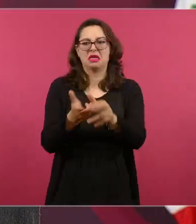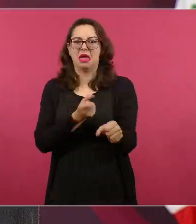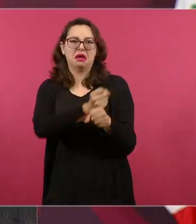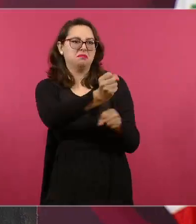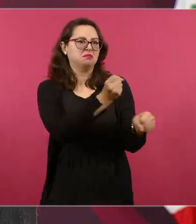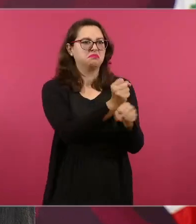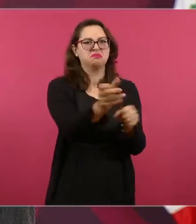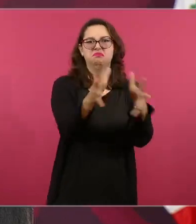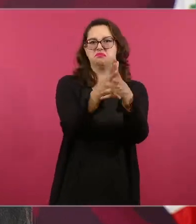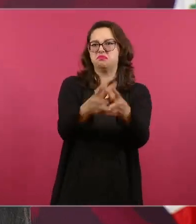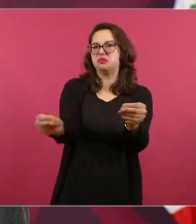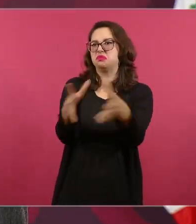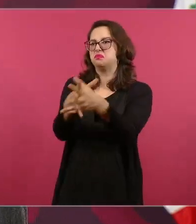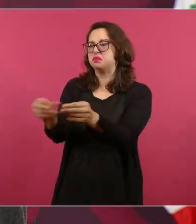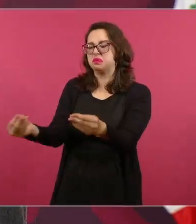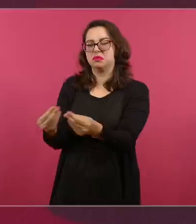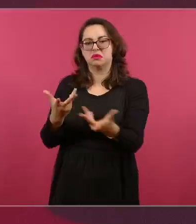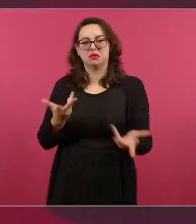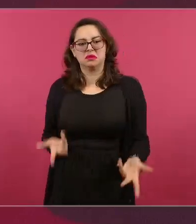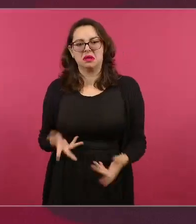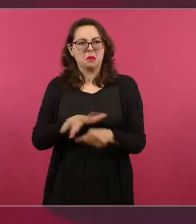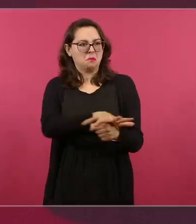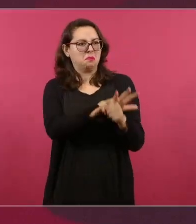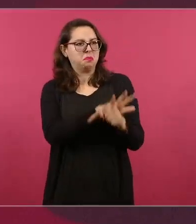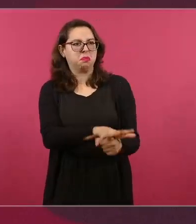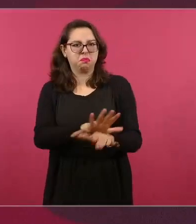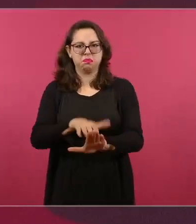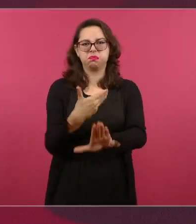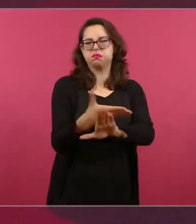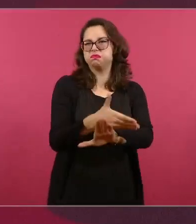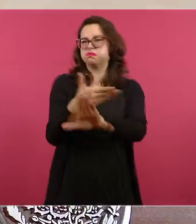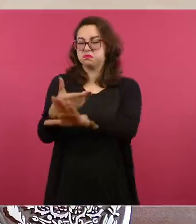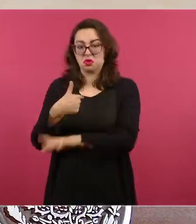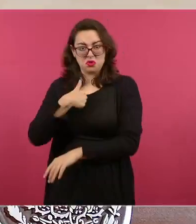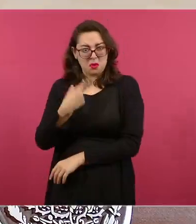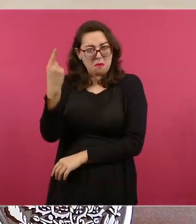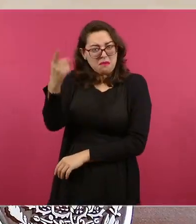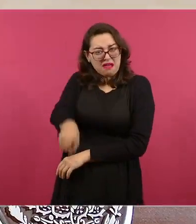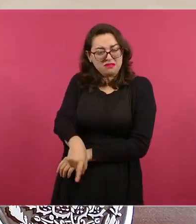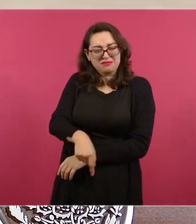que haya masacres, de que repriman. No somos iguales.